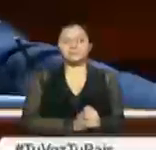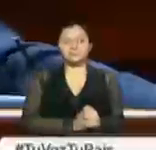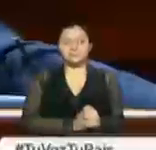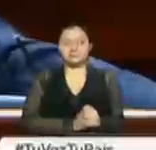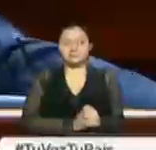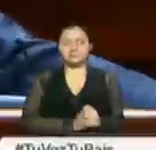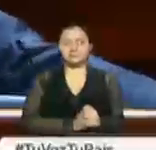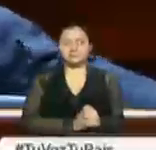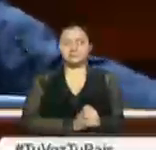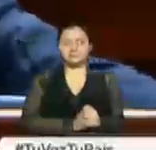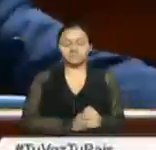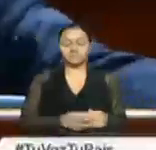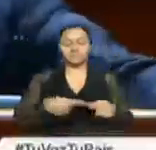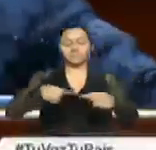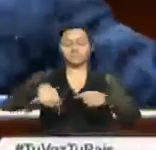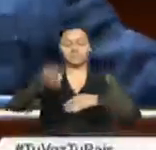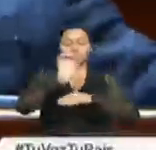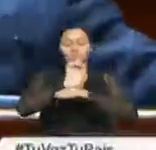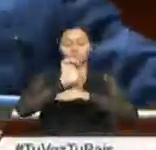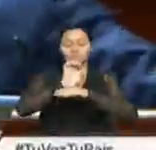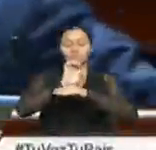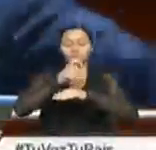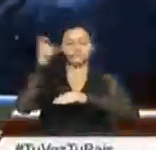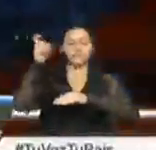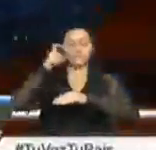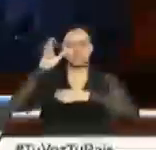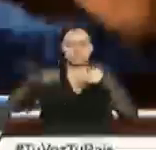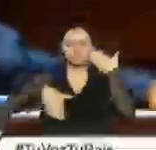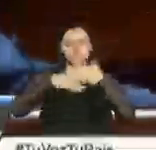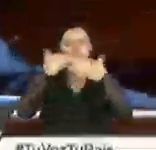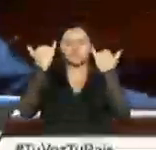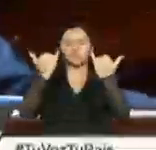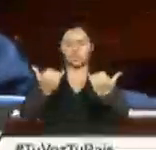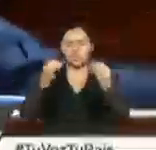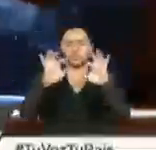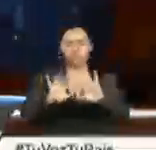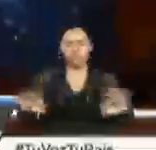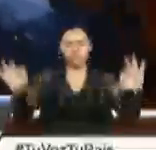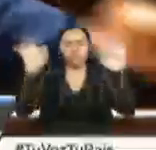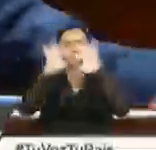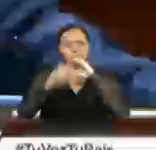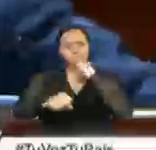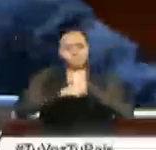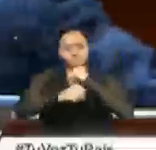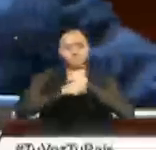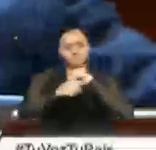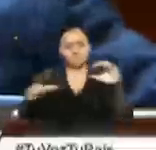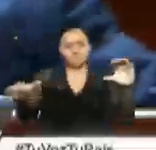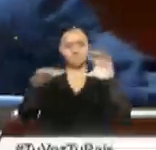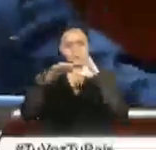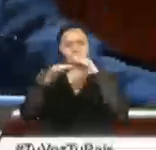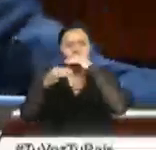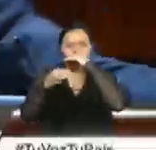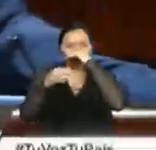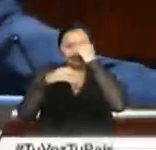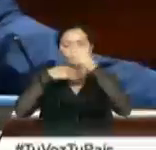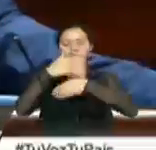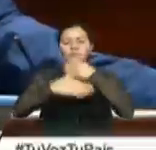Cristiano. El país exige y demanda que hoy más que nunca trabajemos por esa